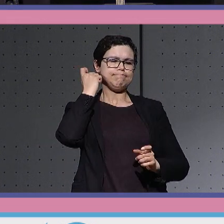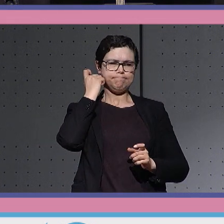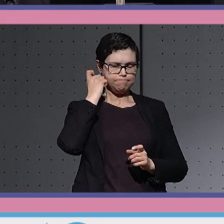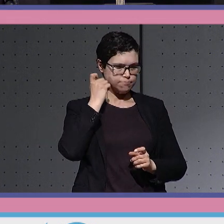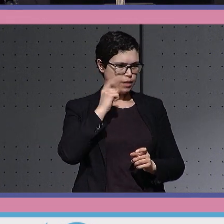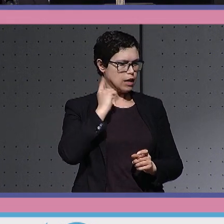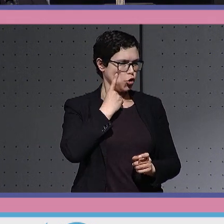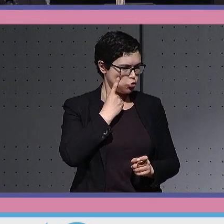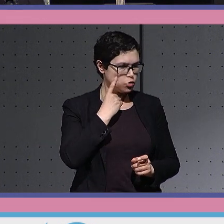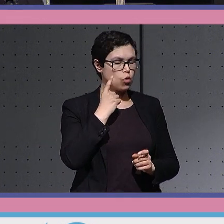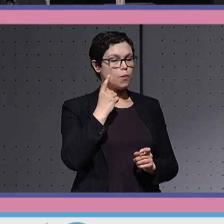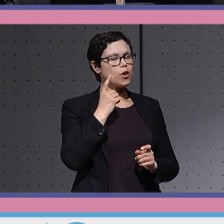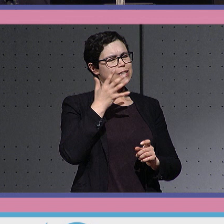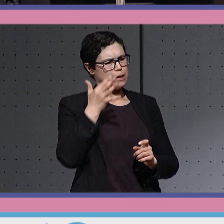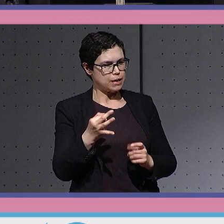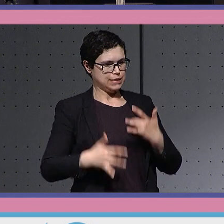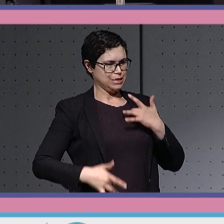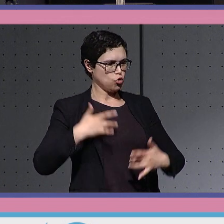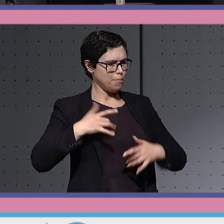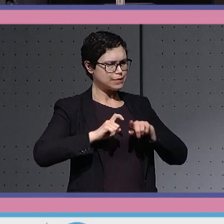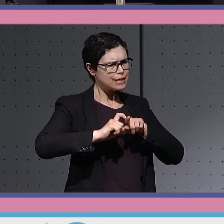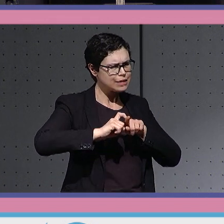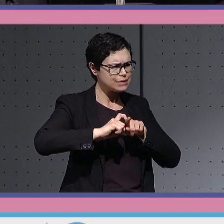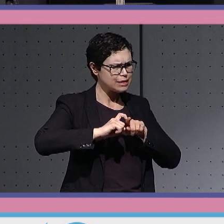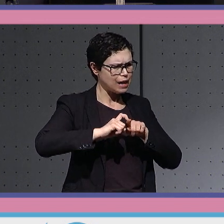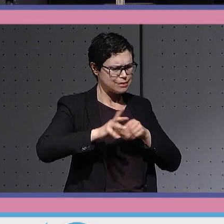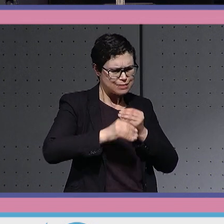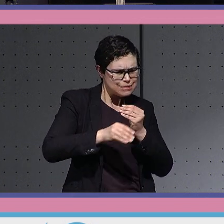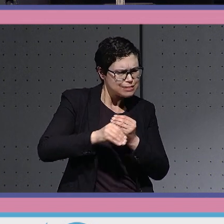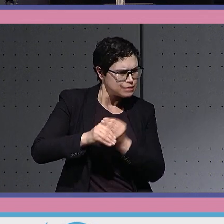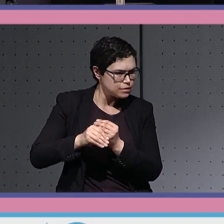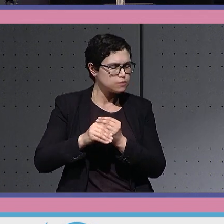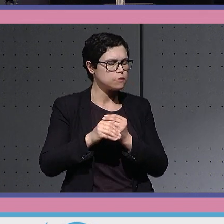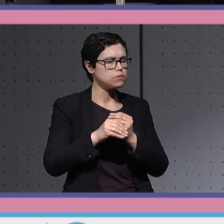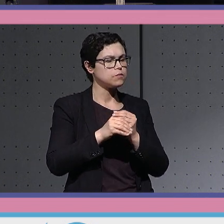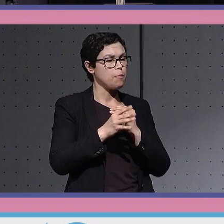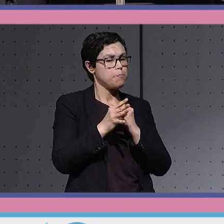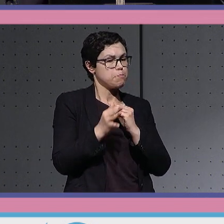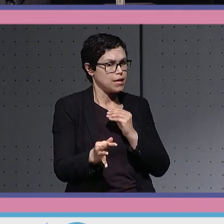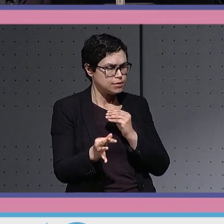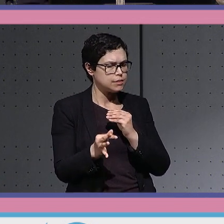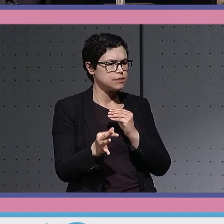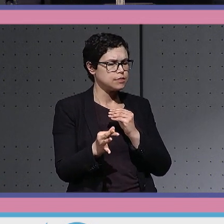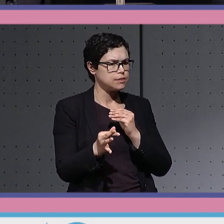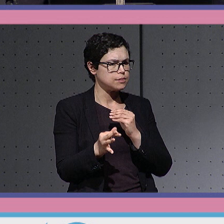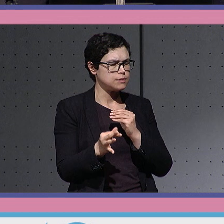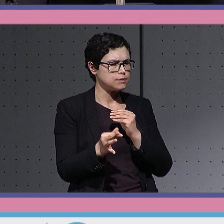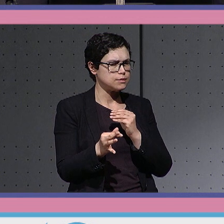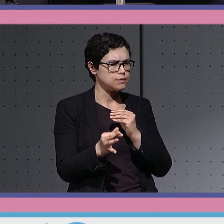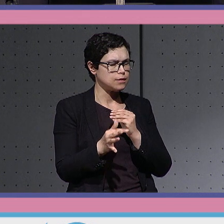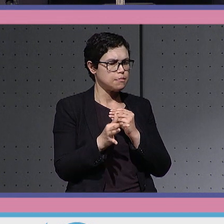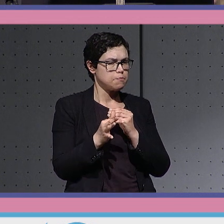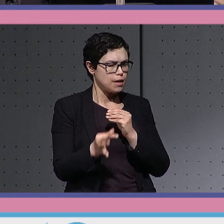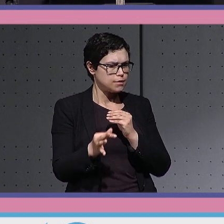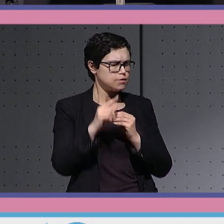las características de la sintomatología asociada, el proceso de fondo que existe como causa de lo que